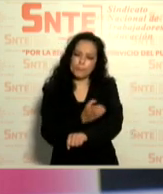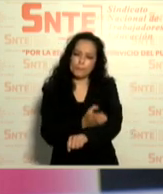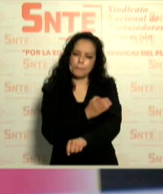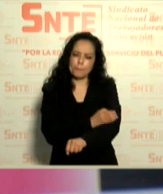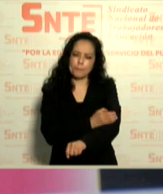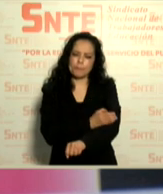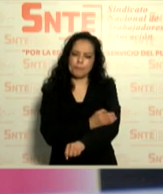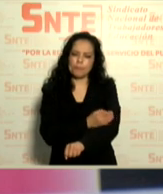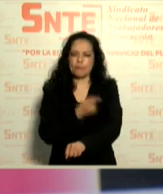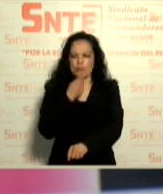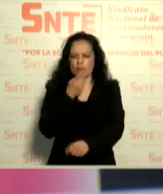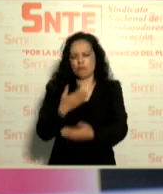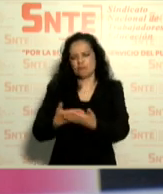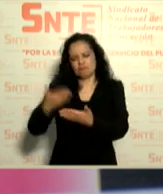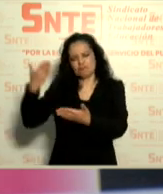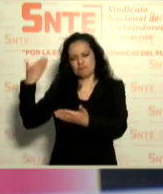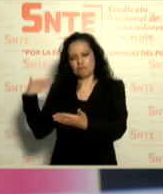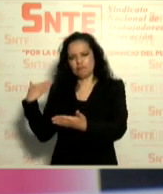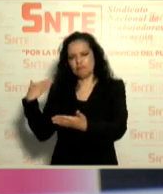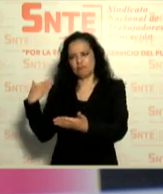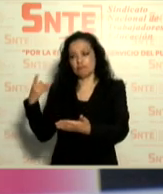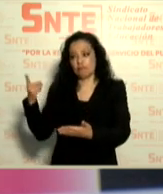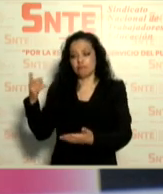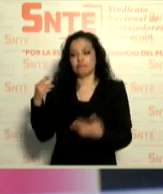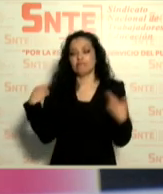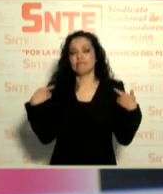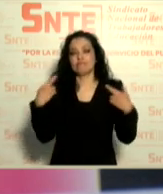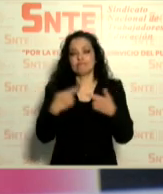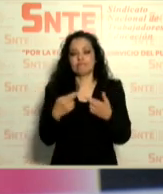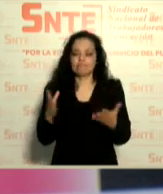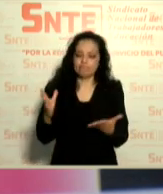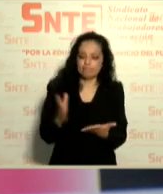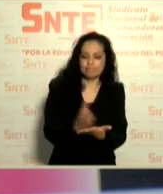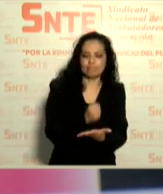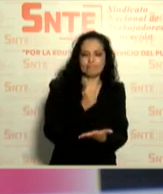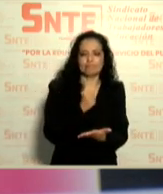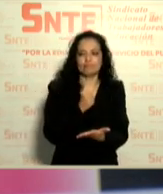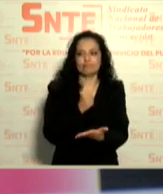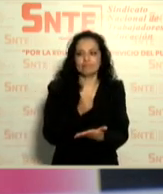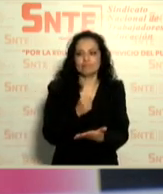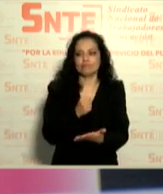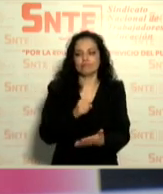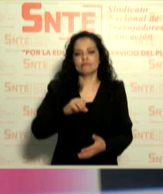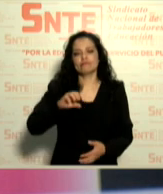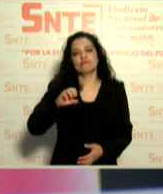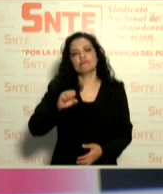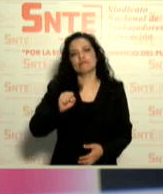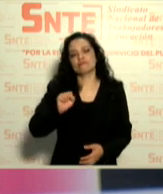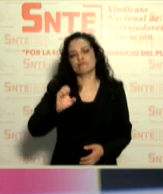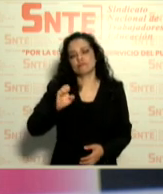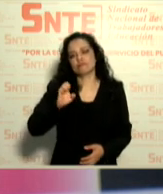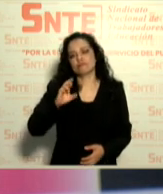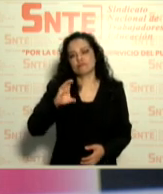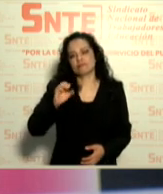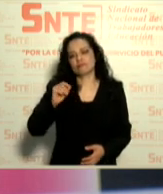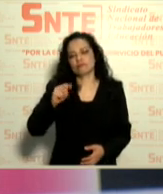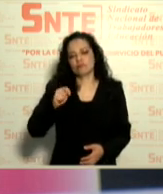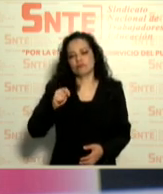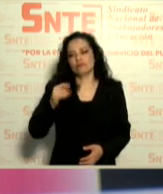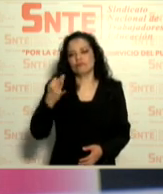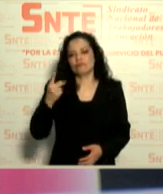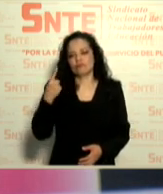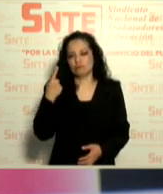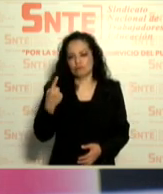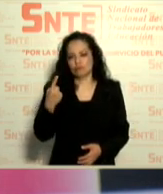dijo la maestra galardonada de la sección 51, en este sindicato, uno somos